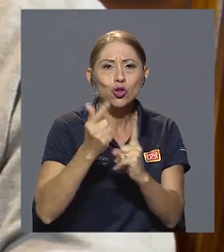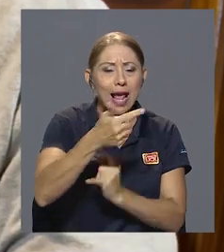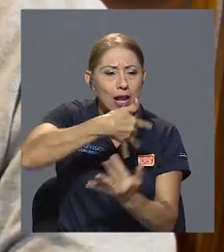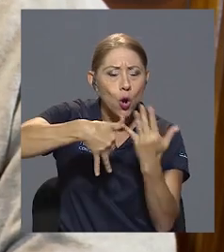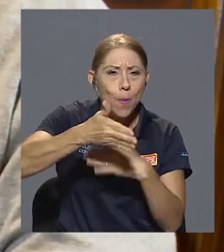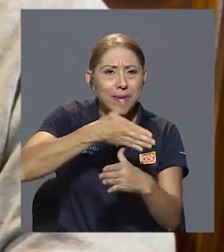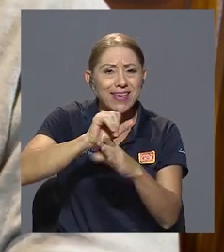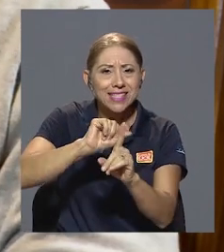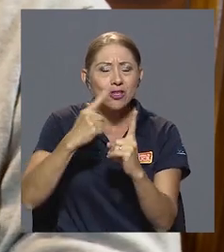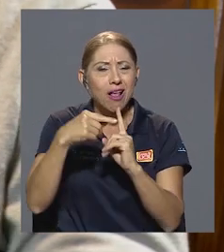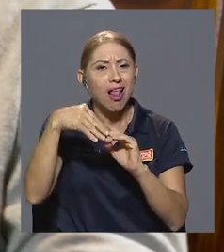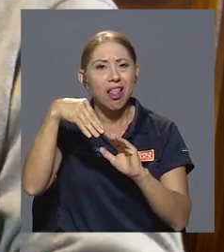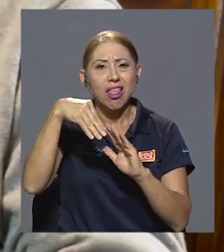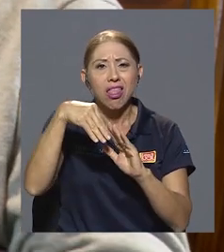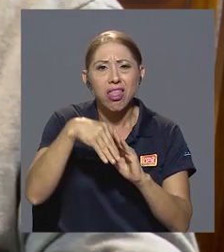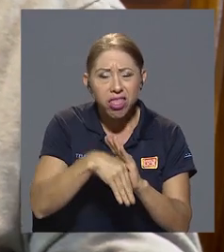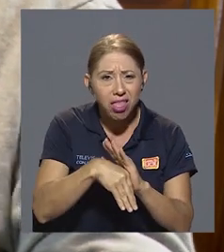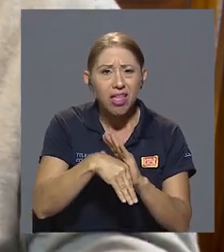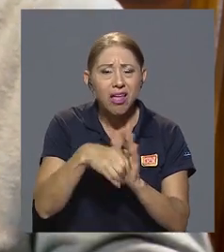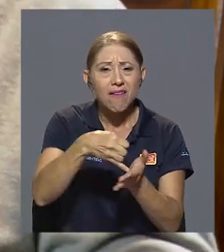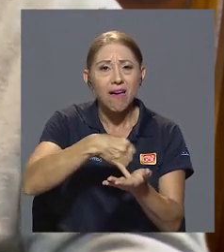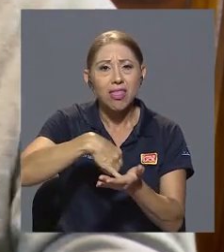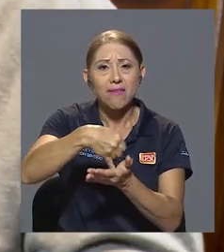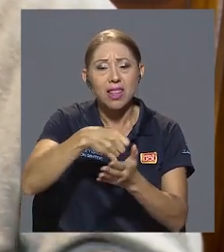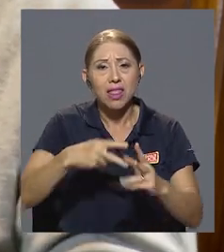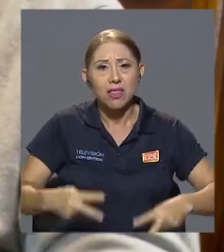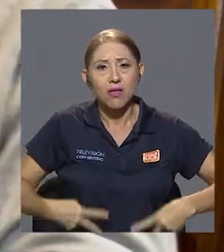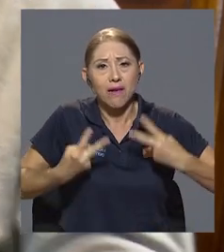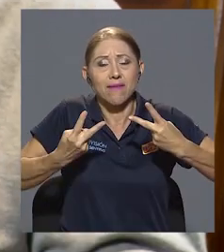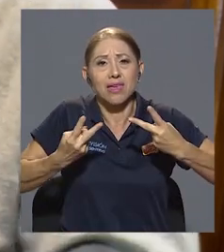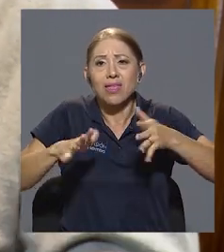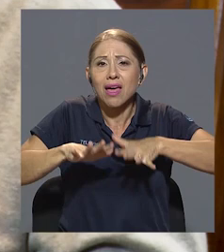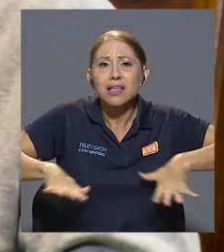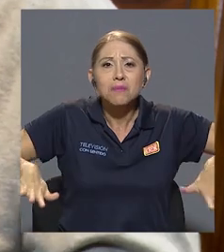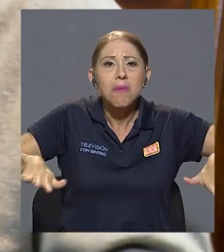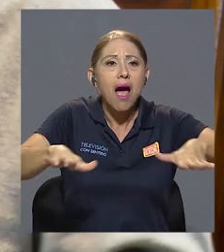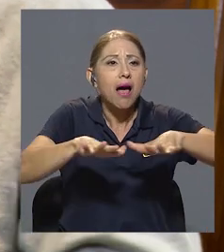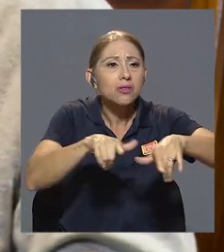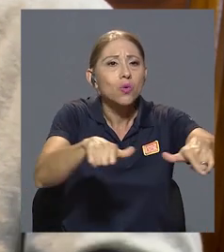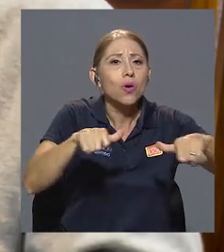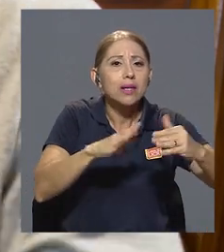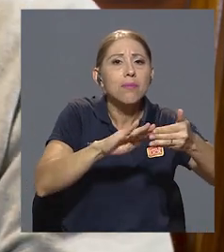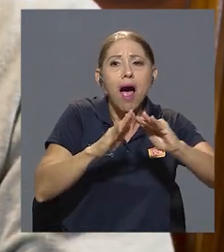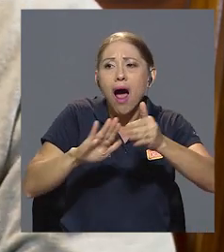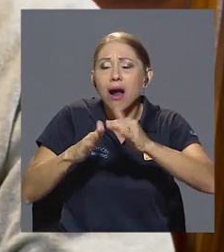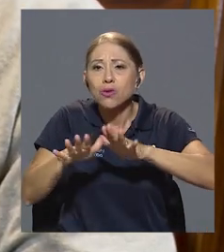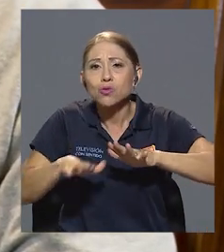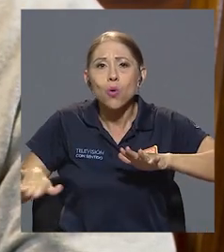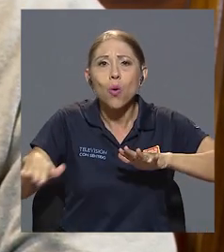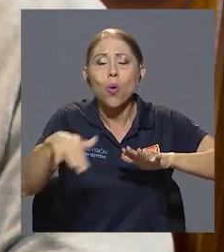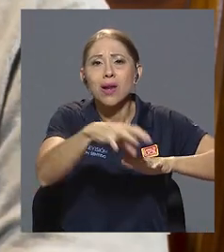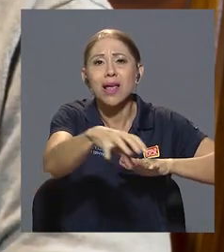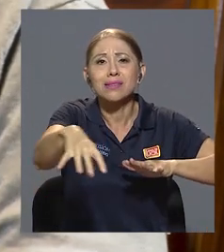convivencia social que que va debilitando la vida en el espacio del barrio de las colonias